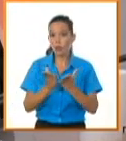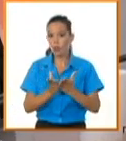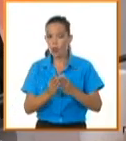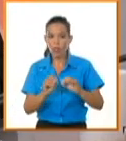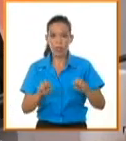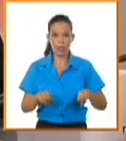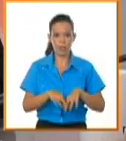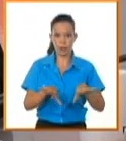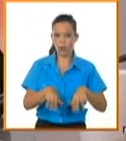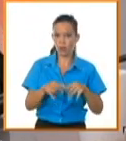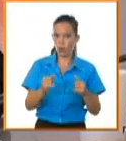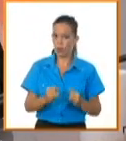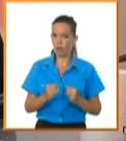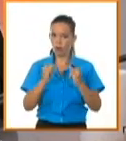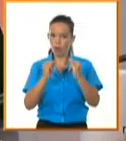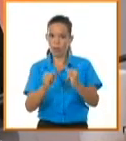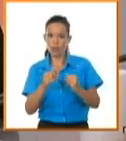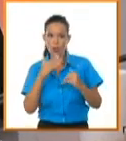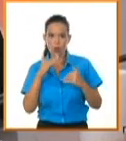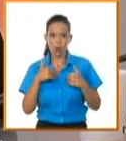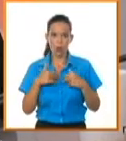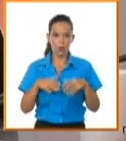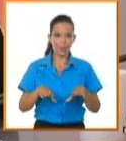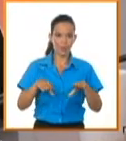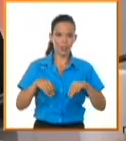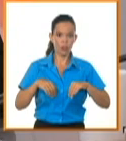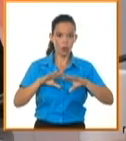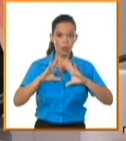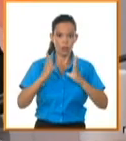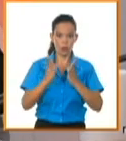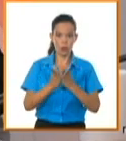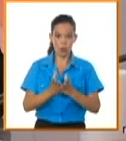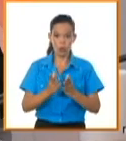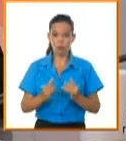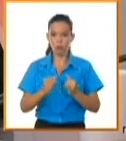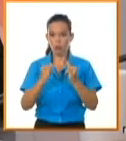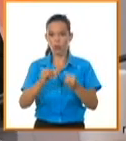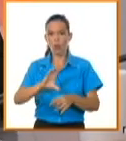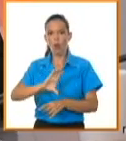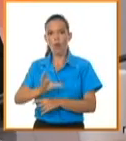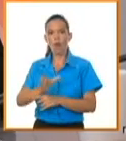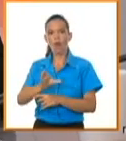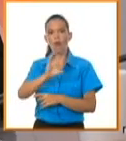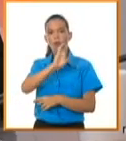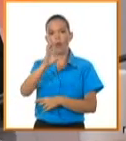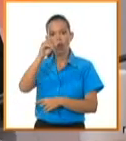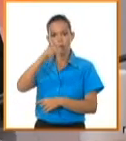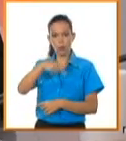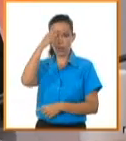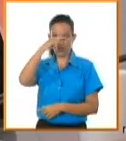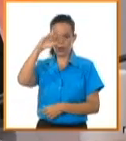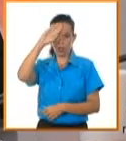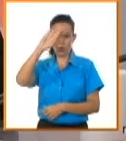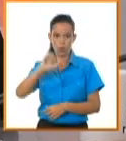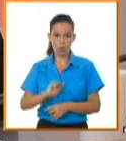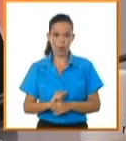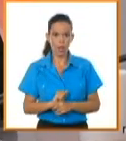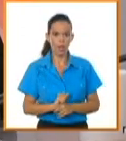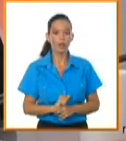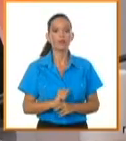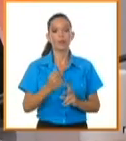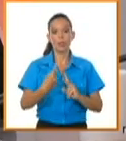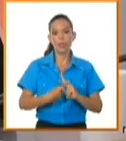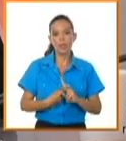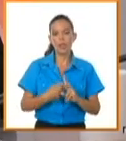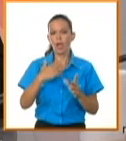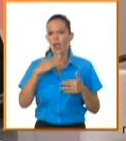las apreciaciones también de uno de los bancos que operan en nuestra nación y el tema de